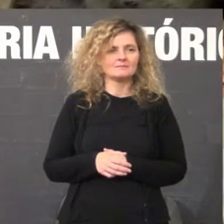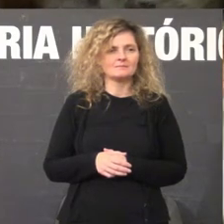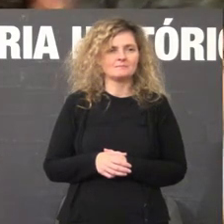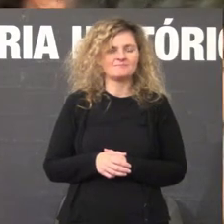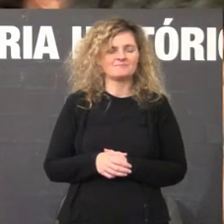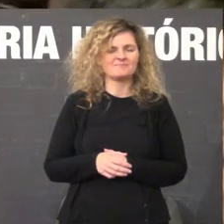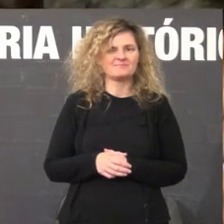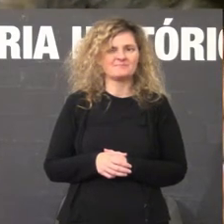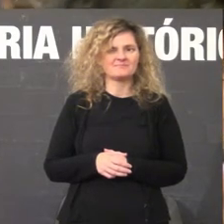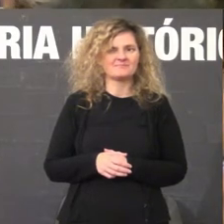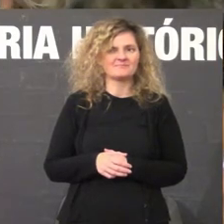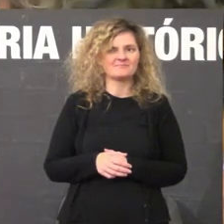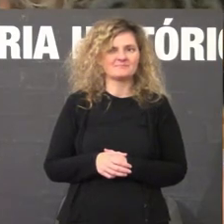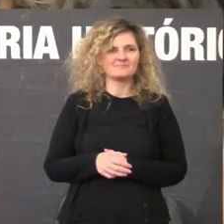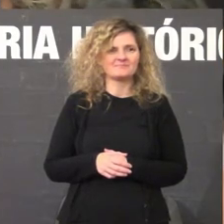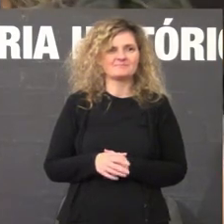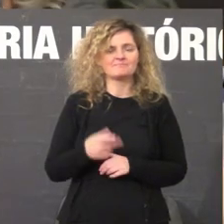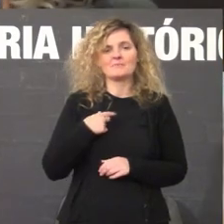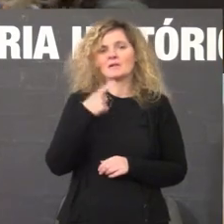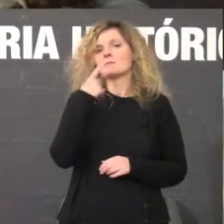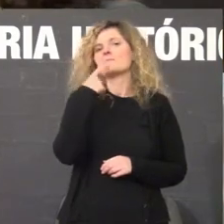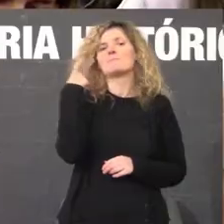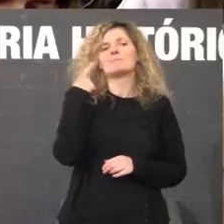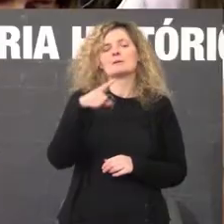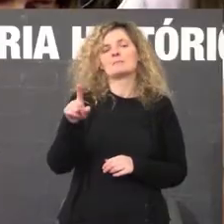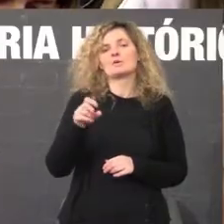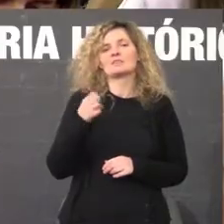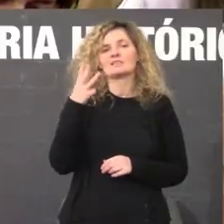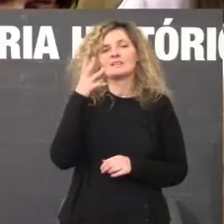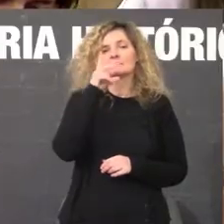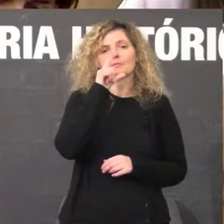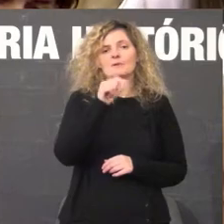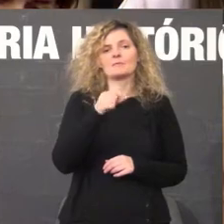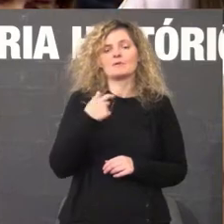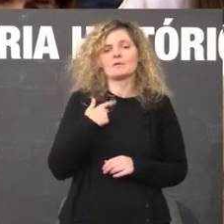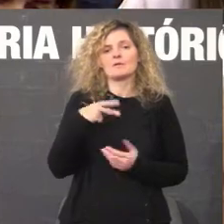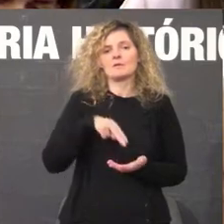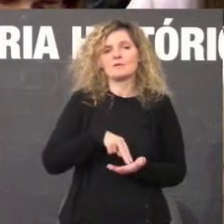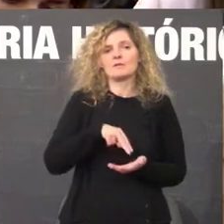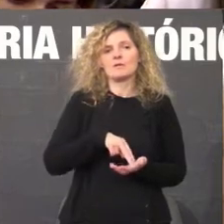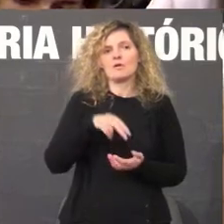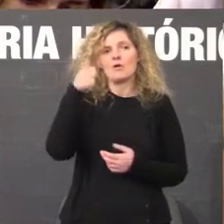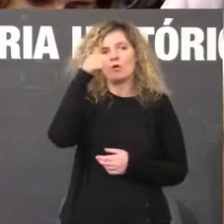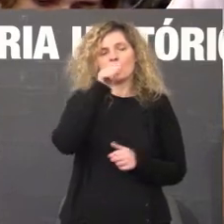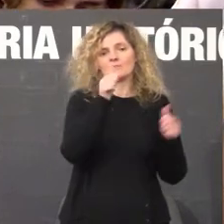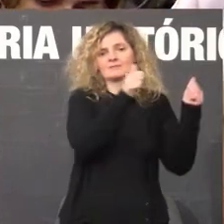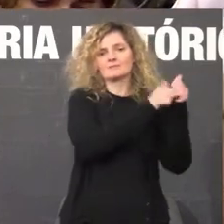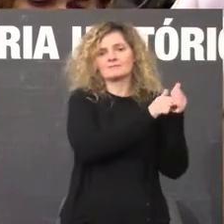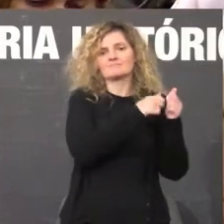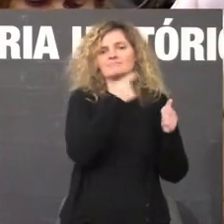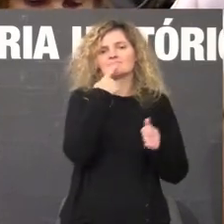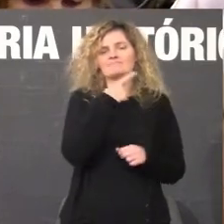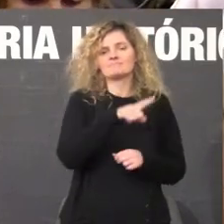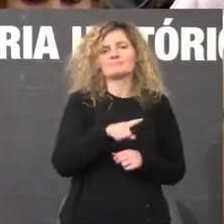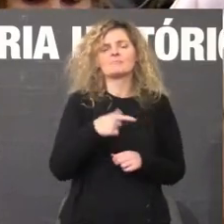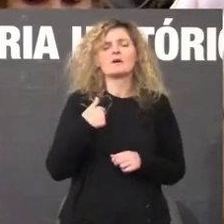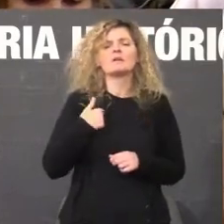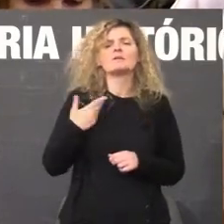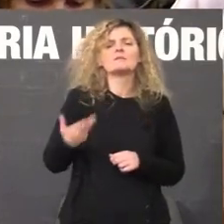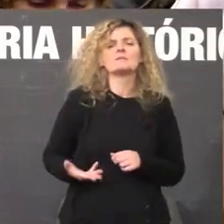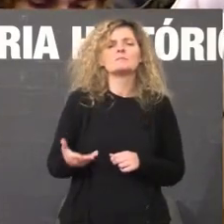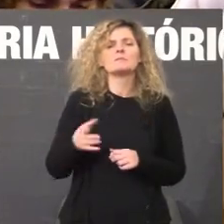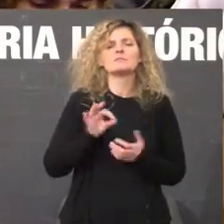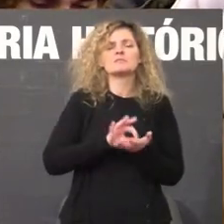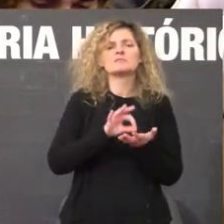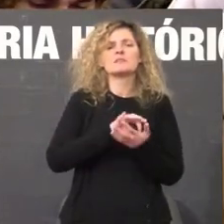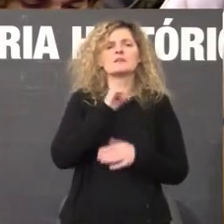Espera. Es que no lo oigo. Me importa tres cominos con las mujeres que estaba ese señor. Lo que a mí me importa es que los